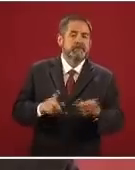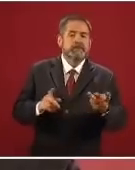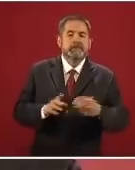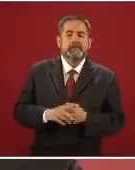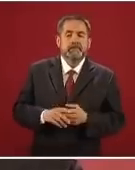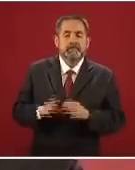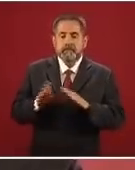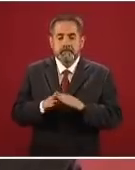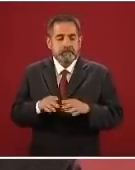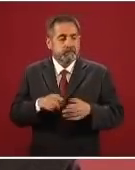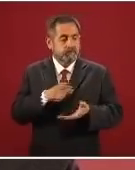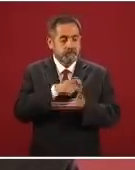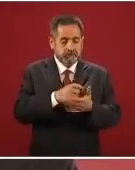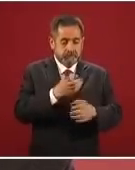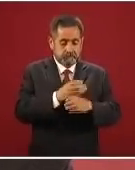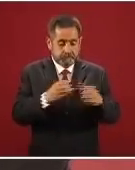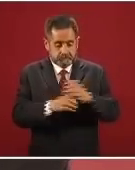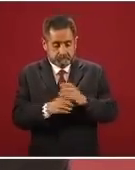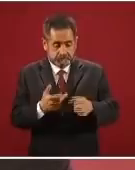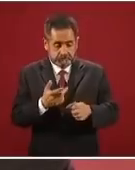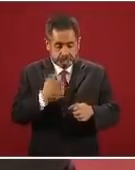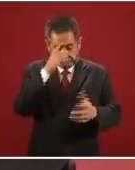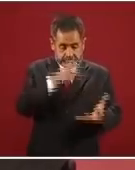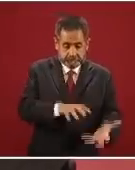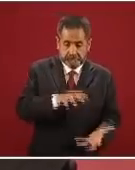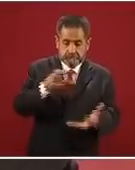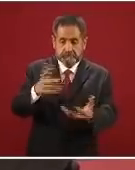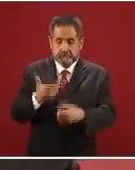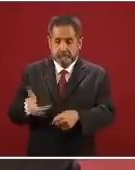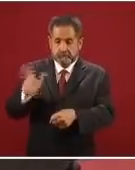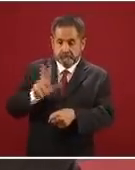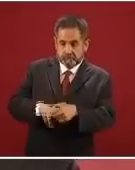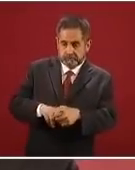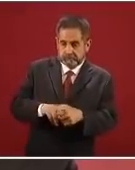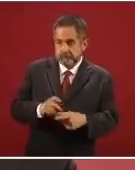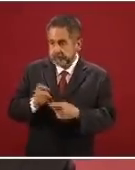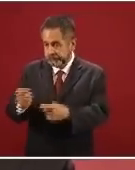los equipos médicos adquiridos,